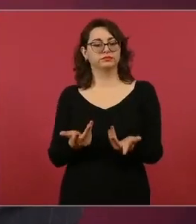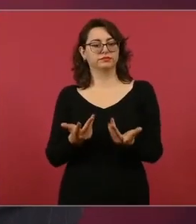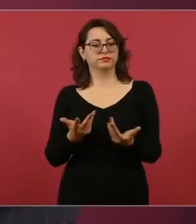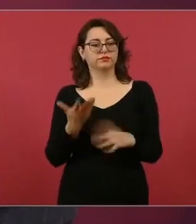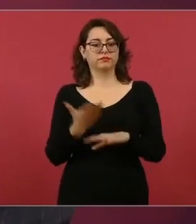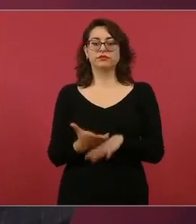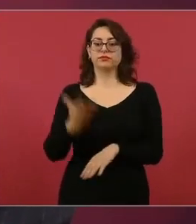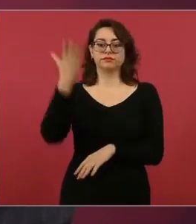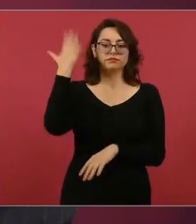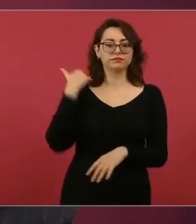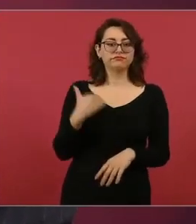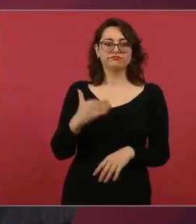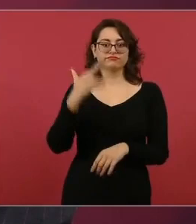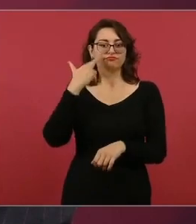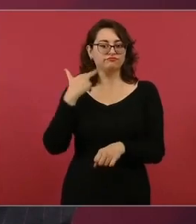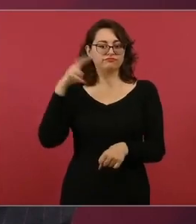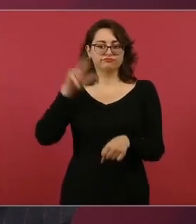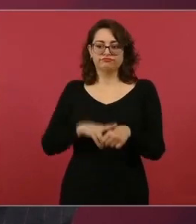a México.